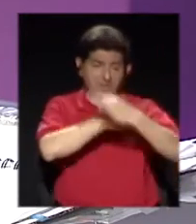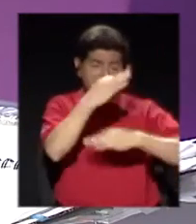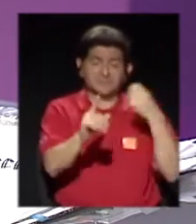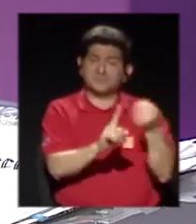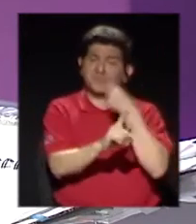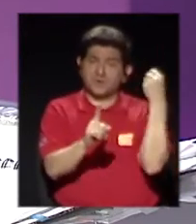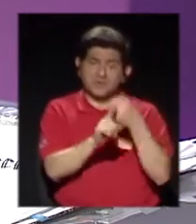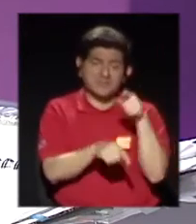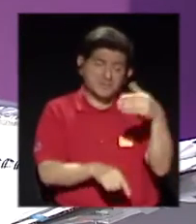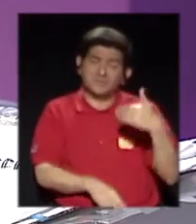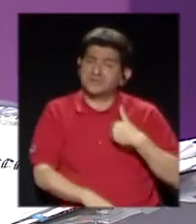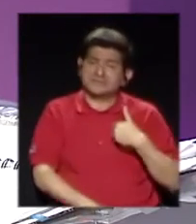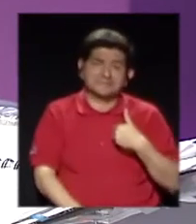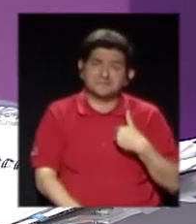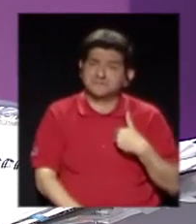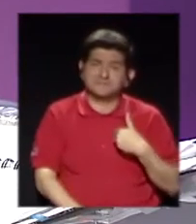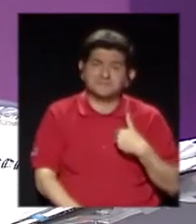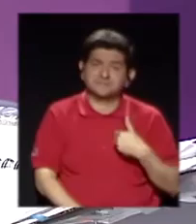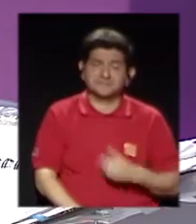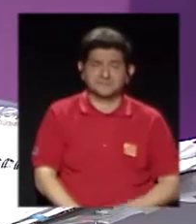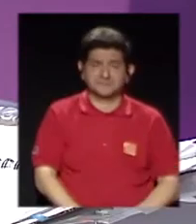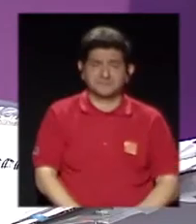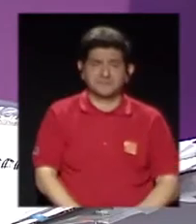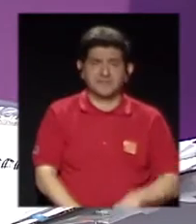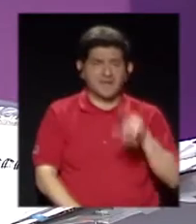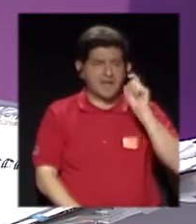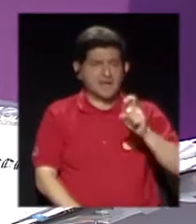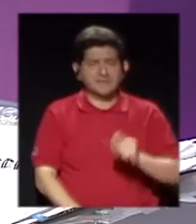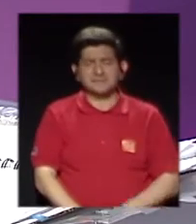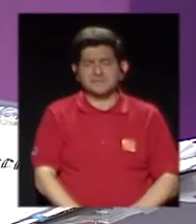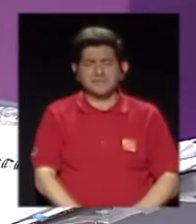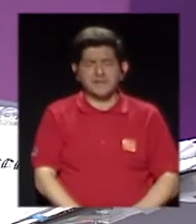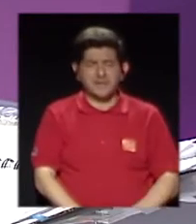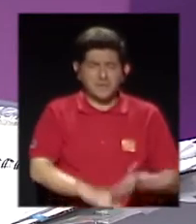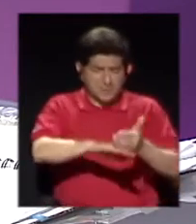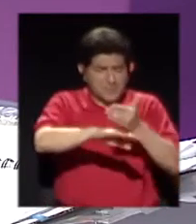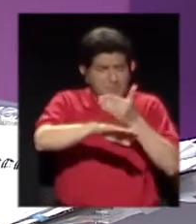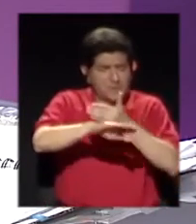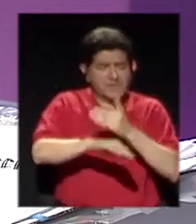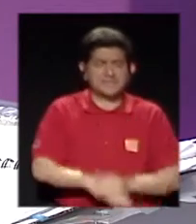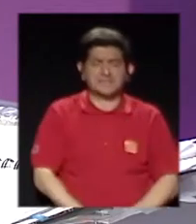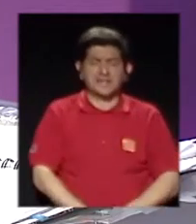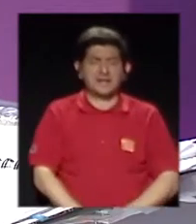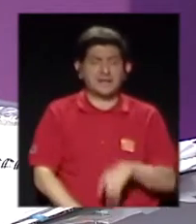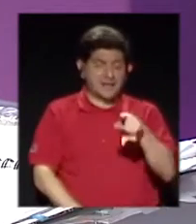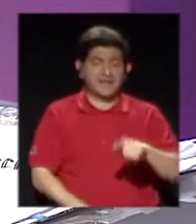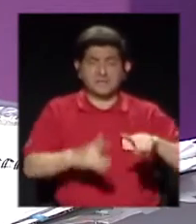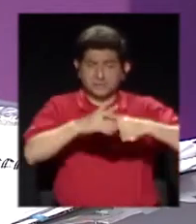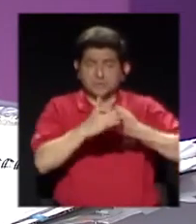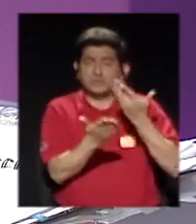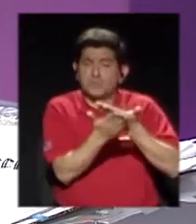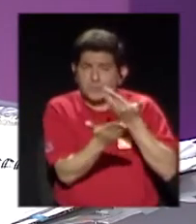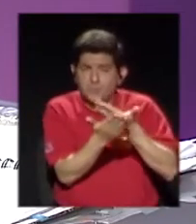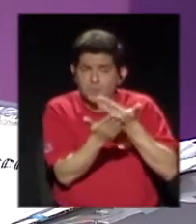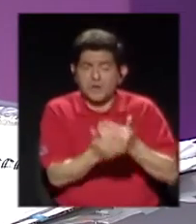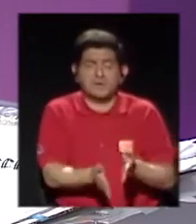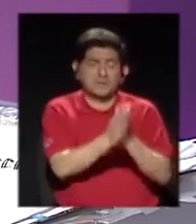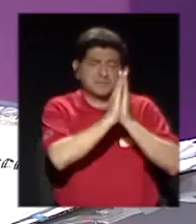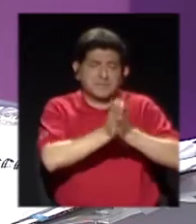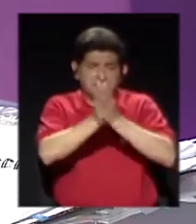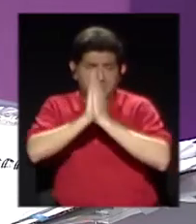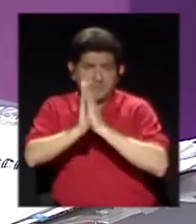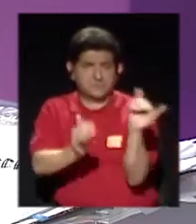violencia que se vive es decir hay que afinar los mecanismos aterrizar los mecanismos de pruebas de estas solicitudes